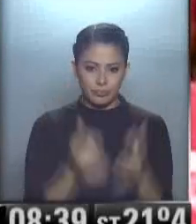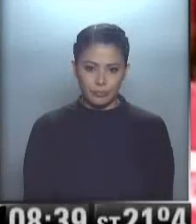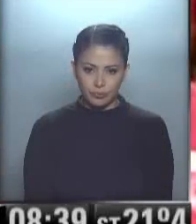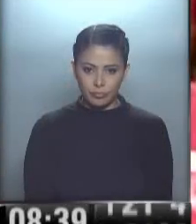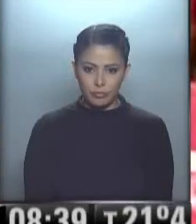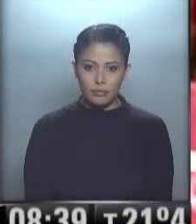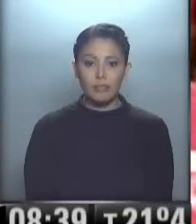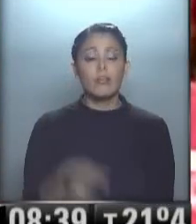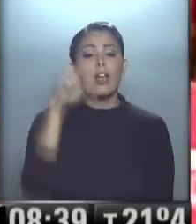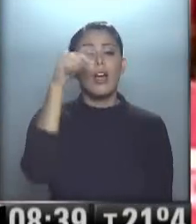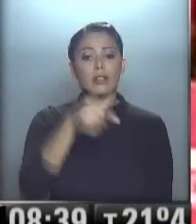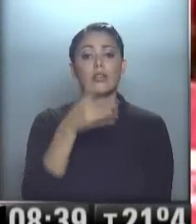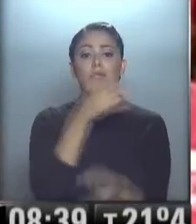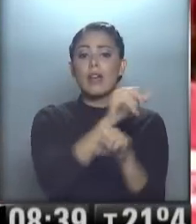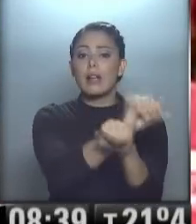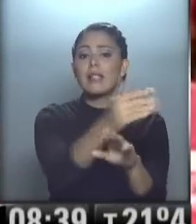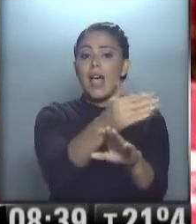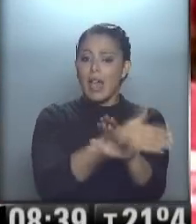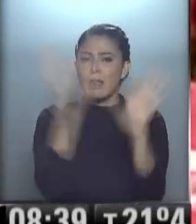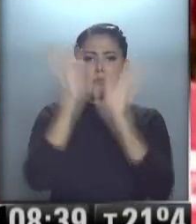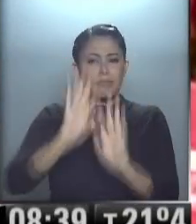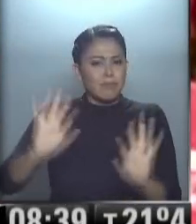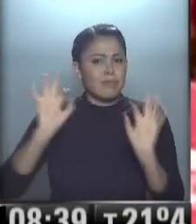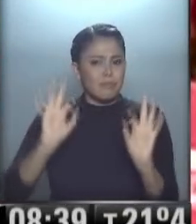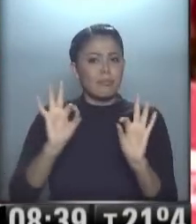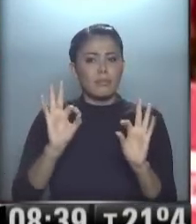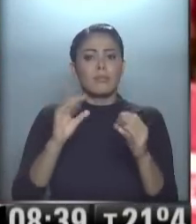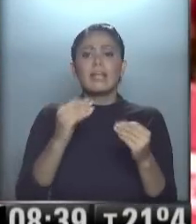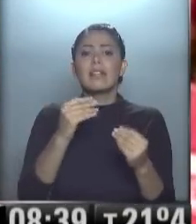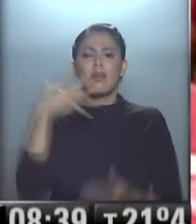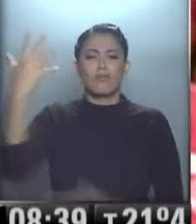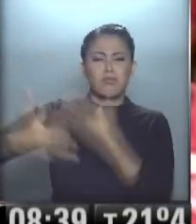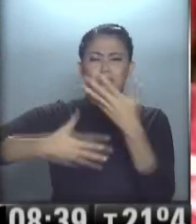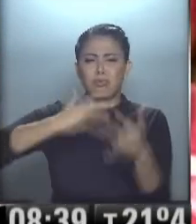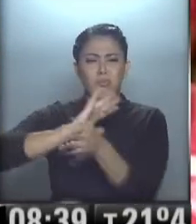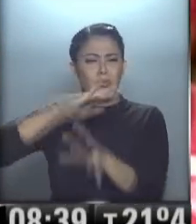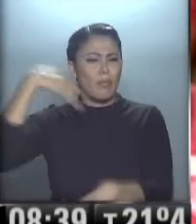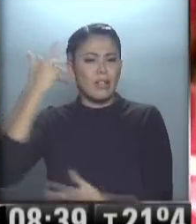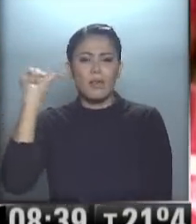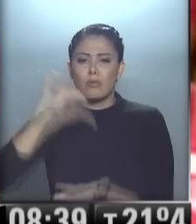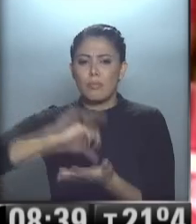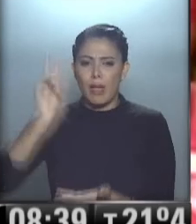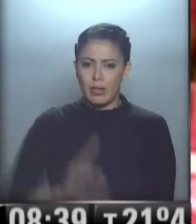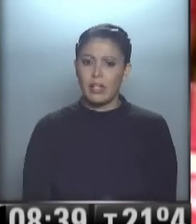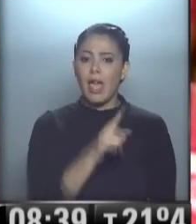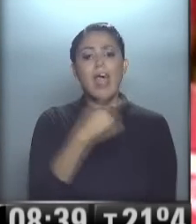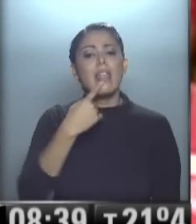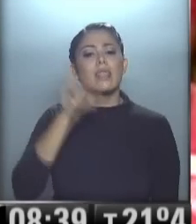Antes de ir a la cárcel dejó preparado todo para que incendiaran Venezuela. Dio la